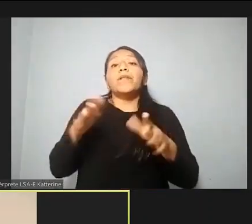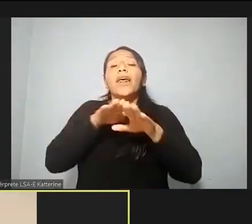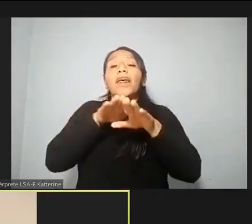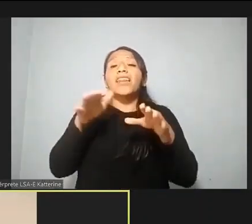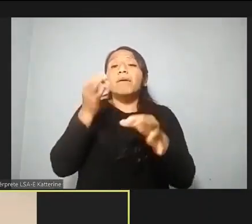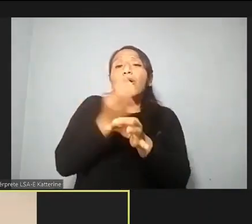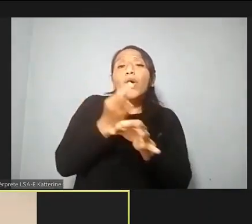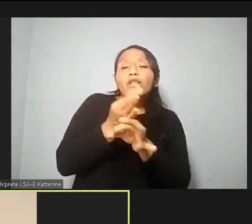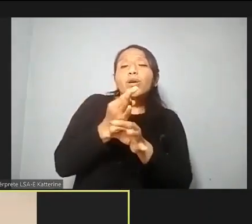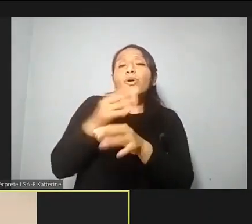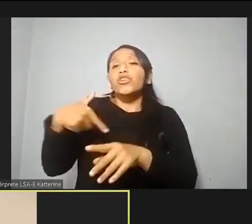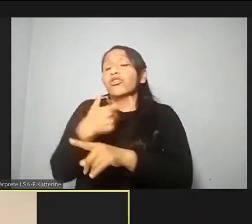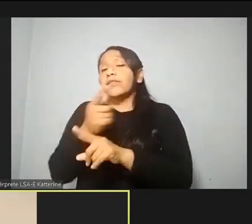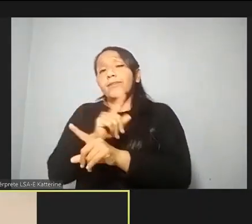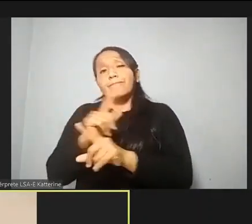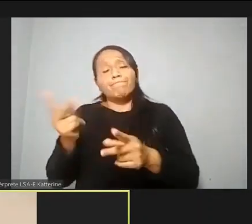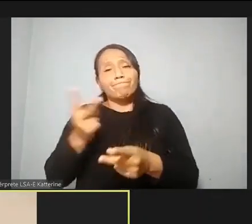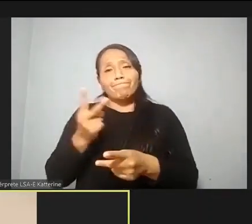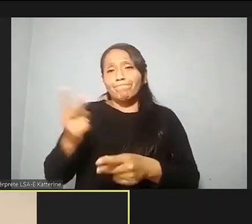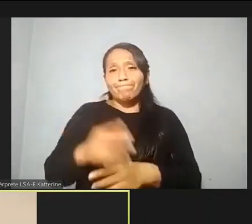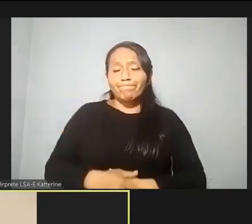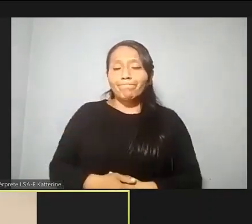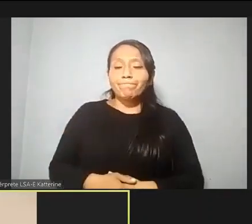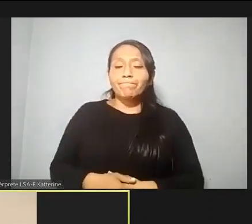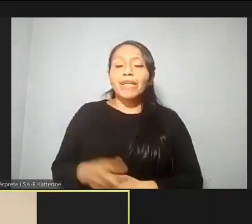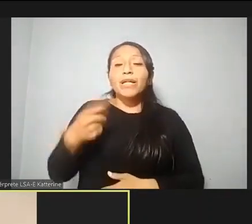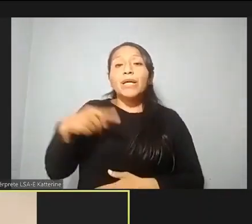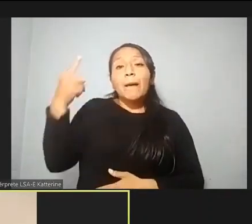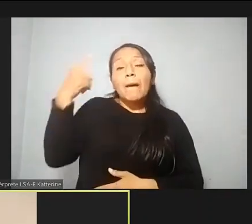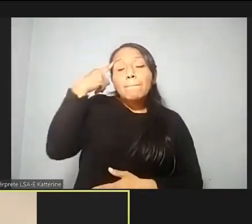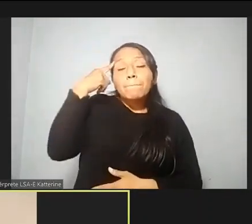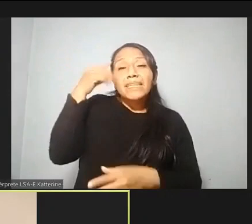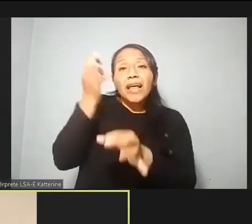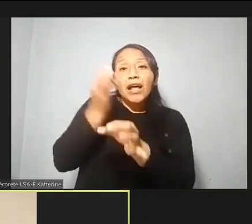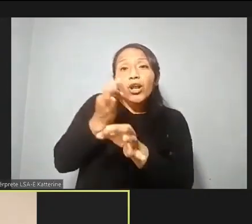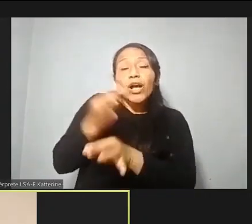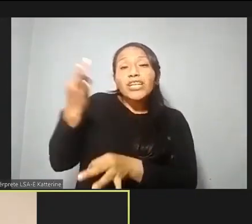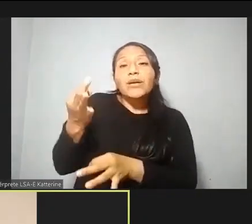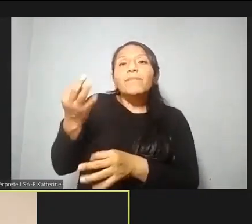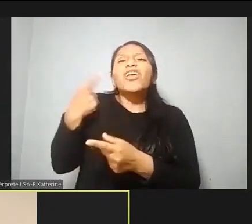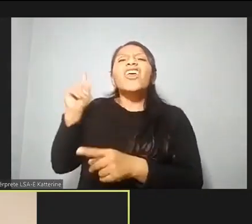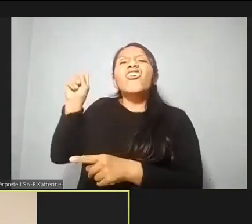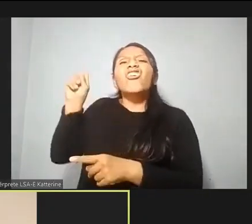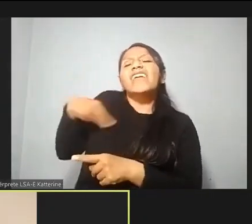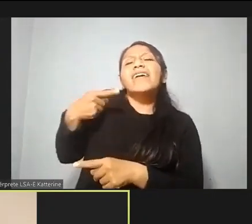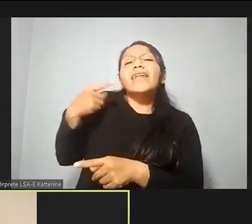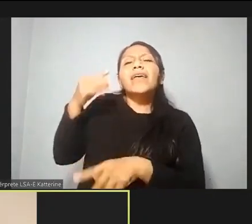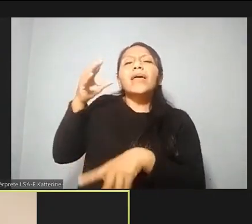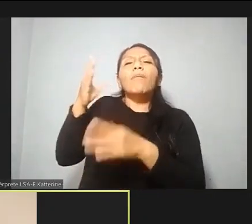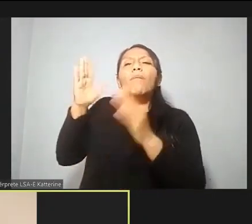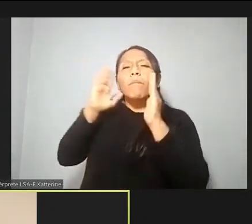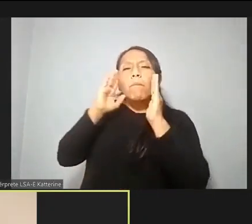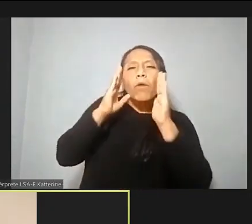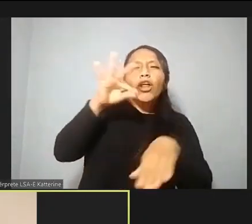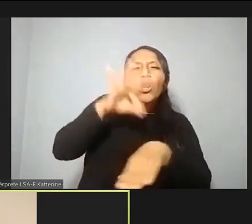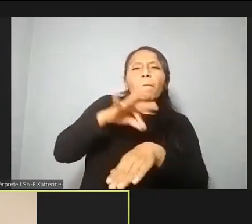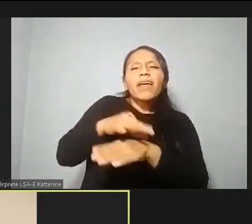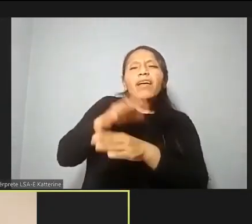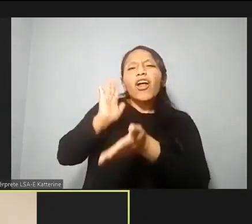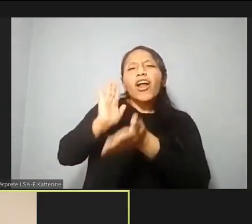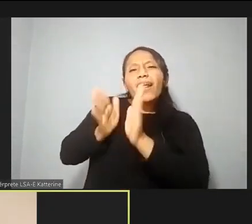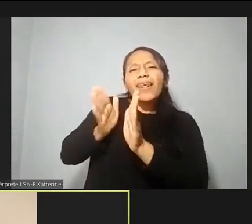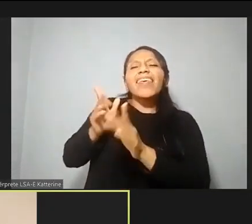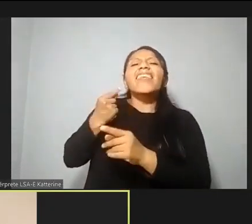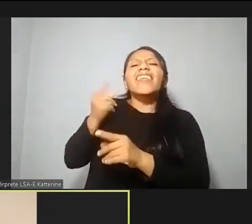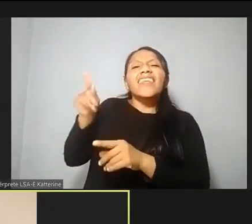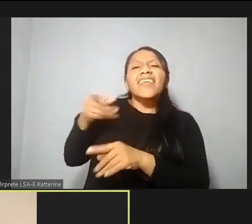social. Tengamos en cuenta que la educación especial aparece con el modelo médico rehabilitador de la discapacidad.